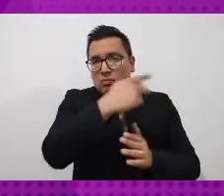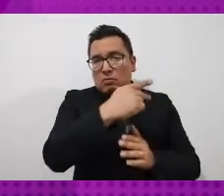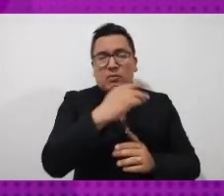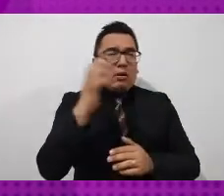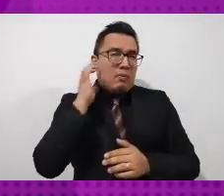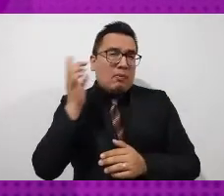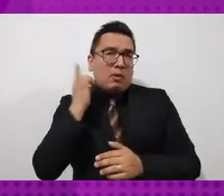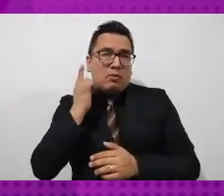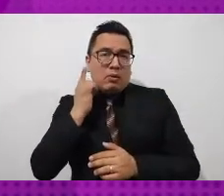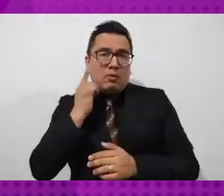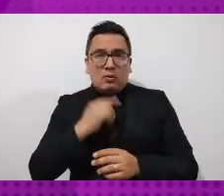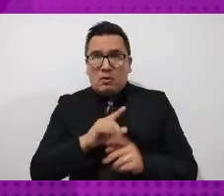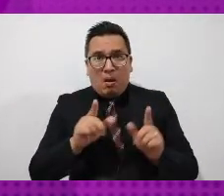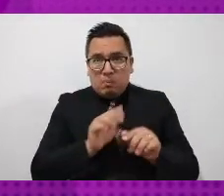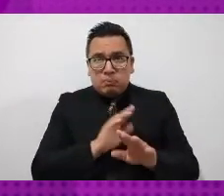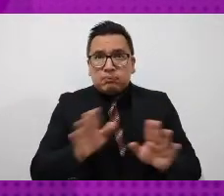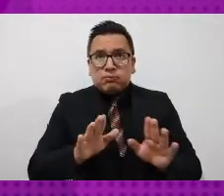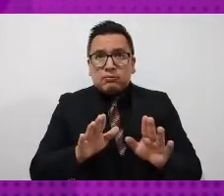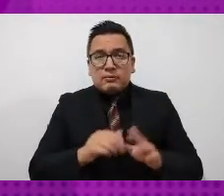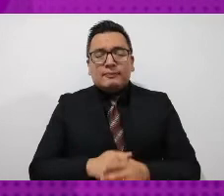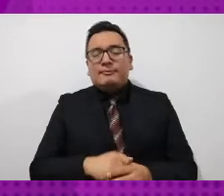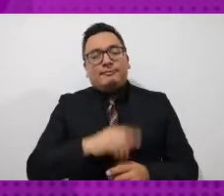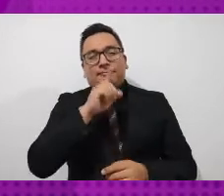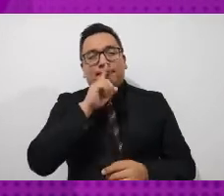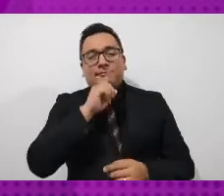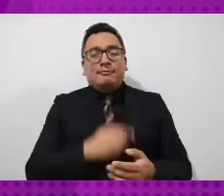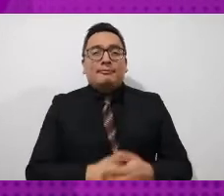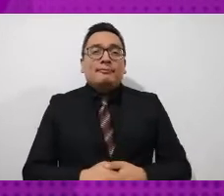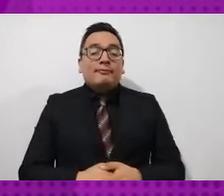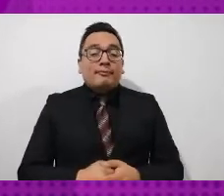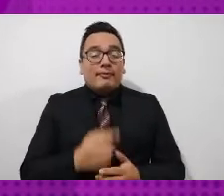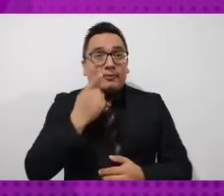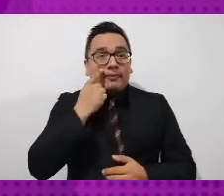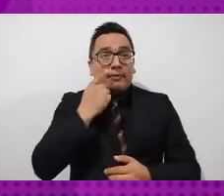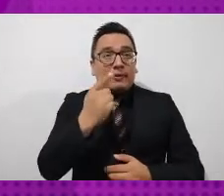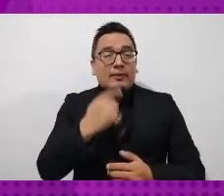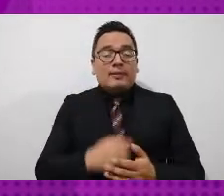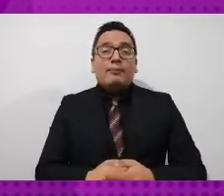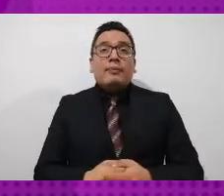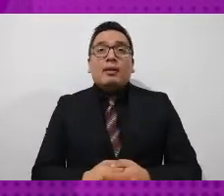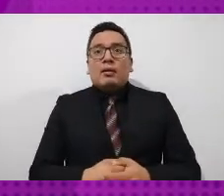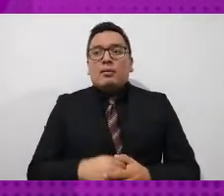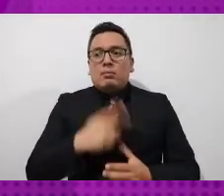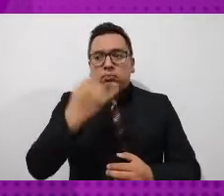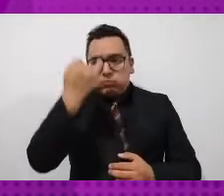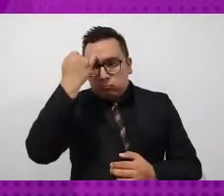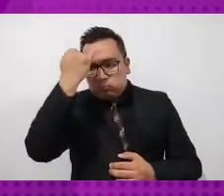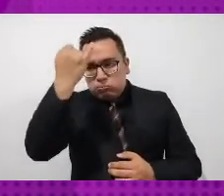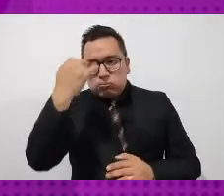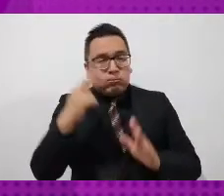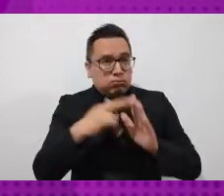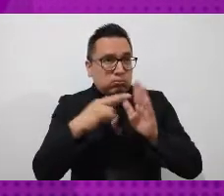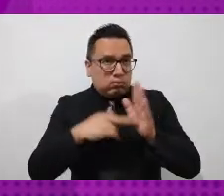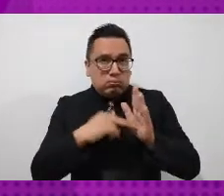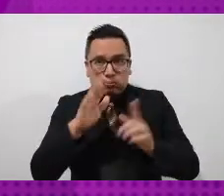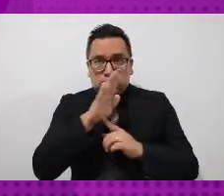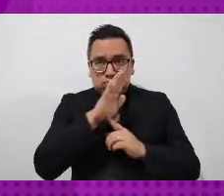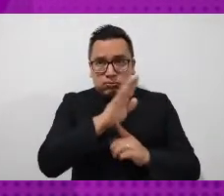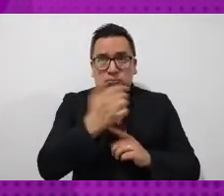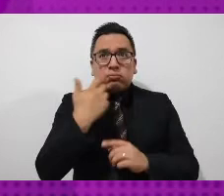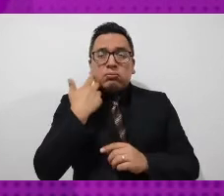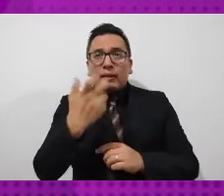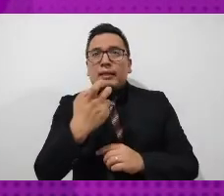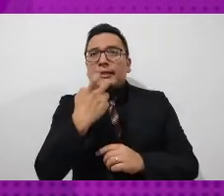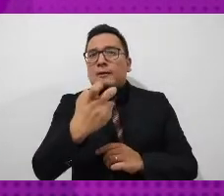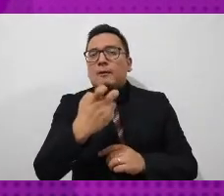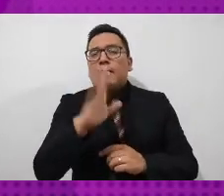Poder Legislativo, nuestro Congreso del Estado. Pero déjenles digo que esta iniciativa popular, que forma parte de los mecanismos de